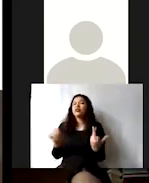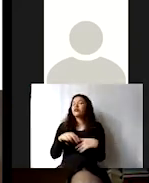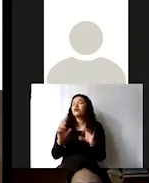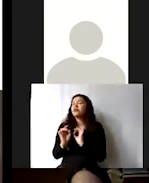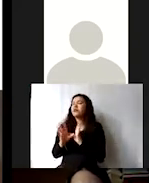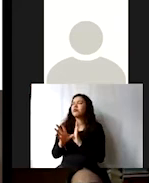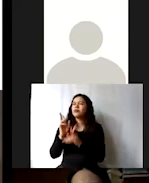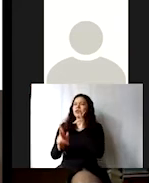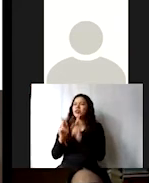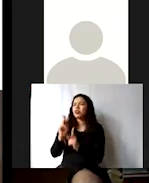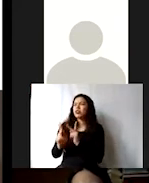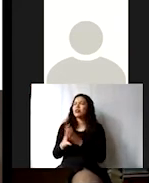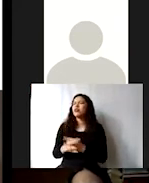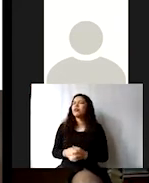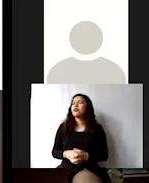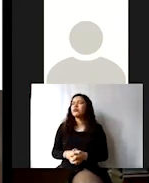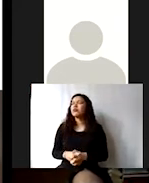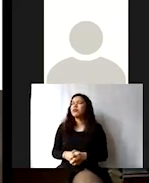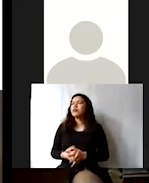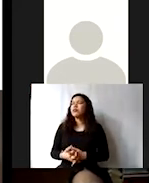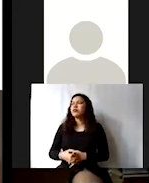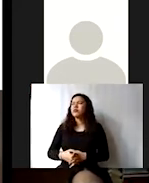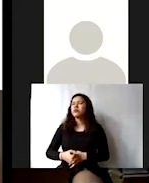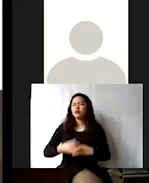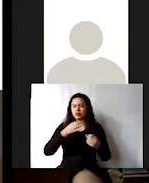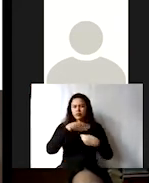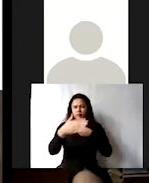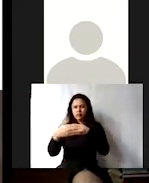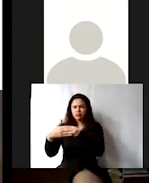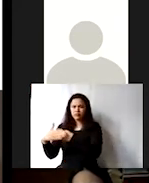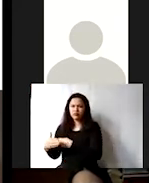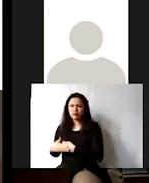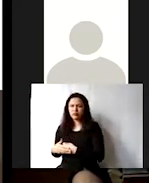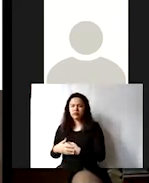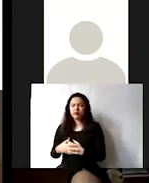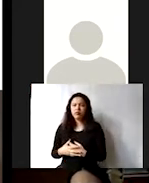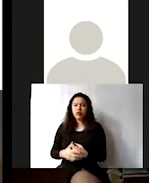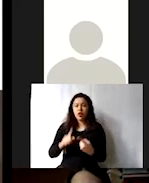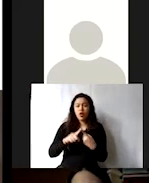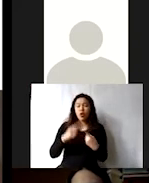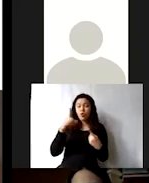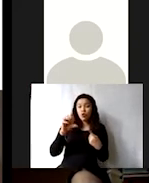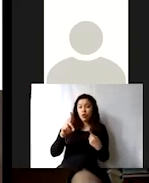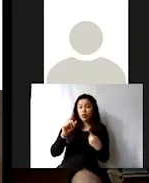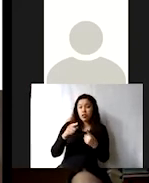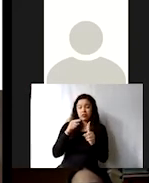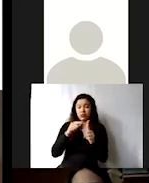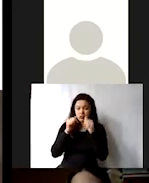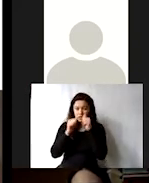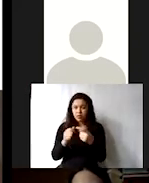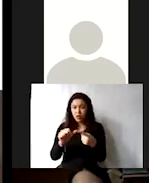hablamos en alguna convocatoria, nos decían que no pueden tocar más que un solo ODS, no más de